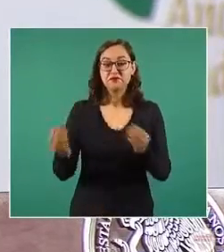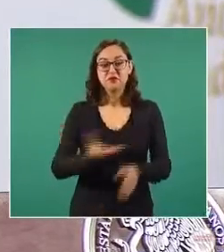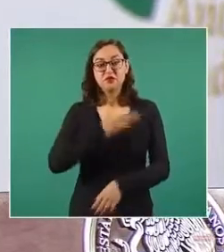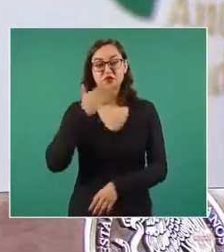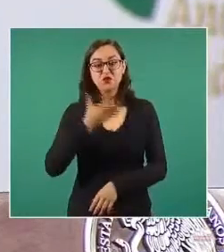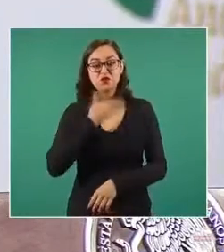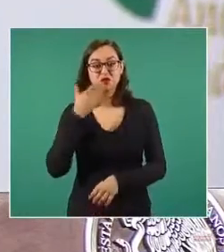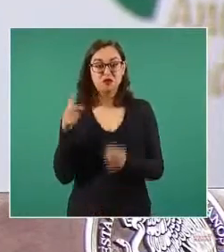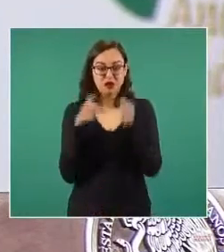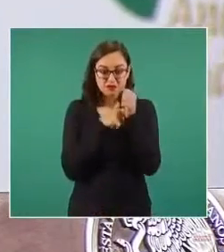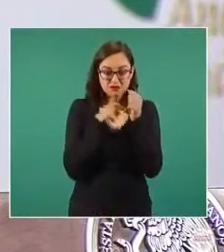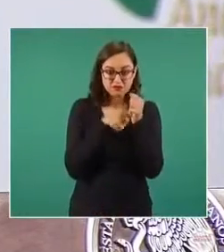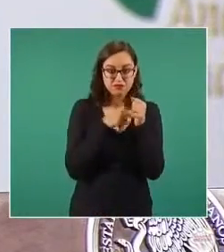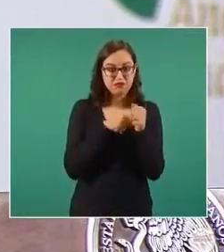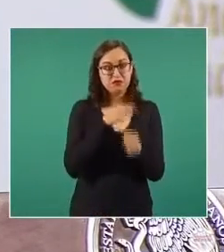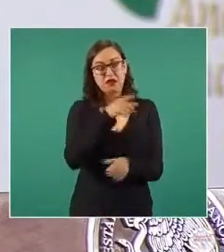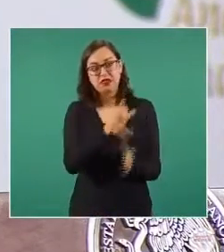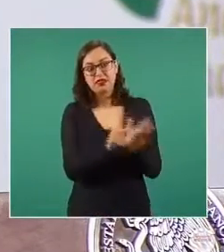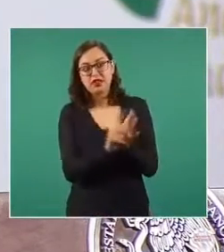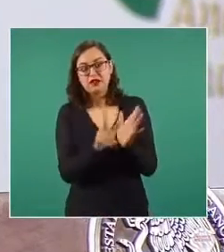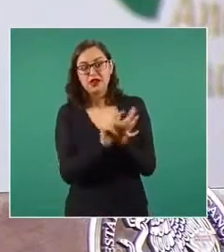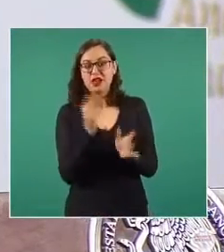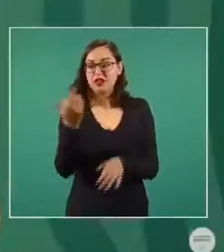en los medios,